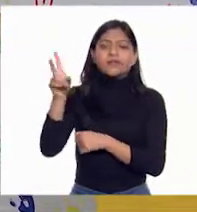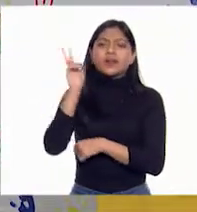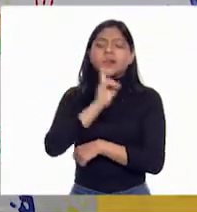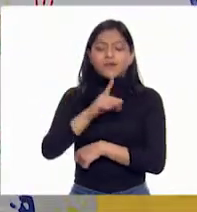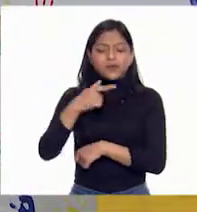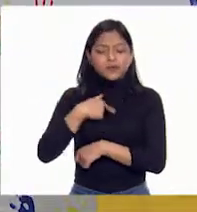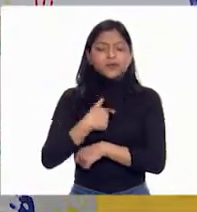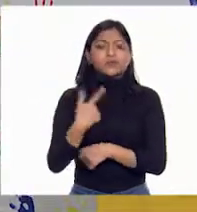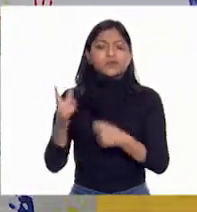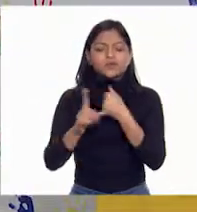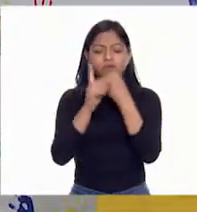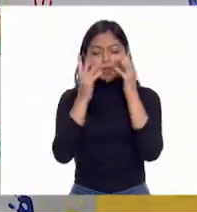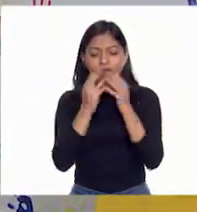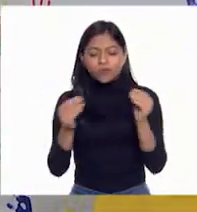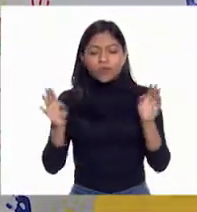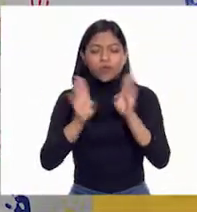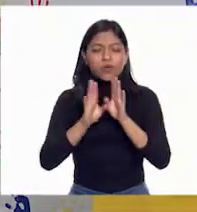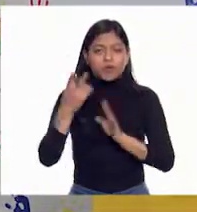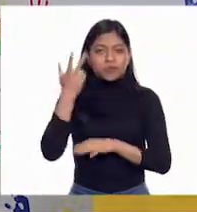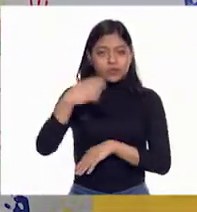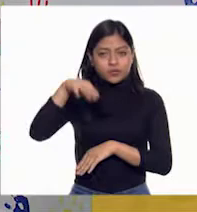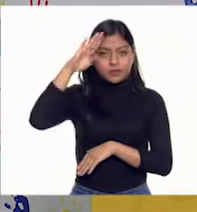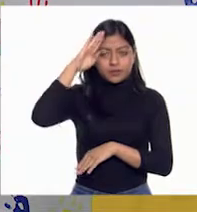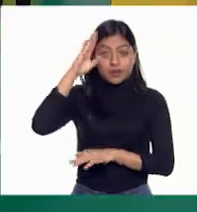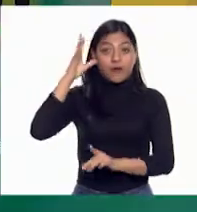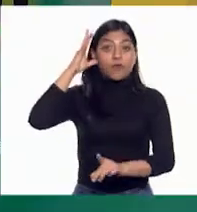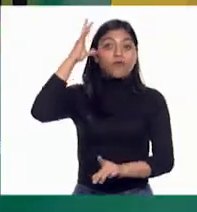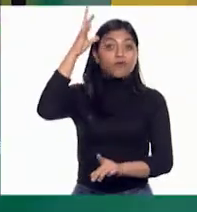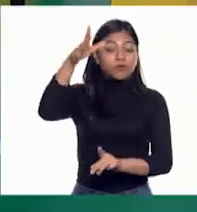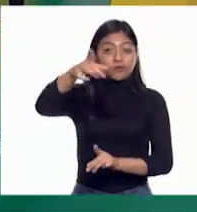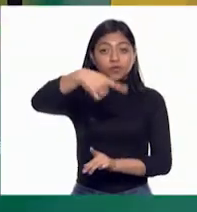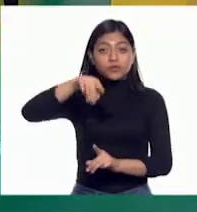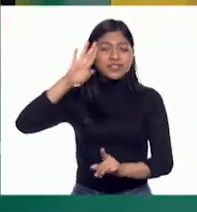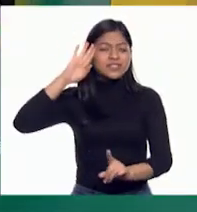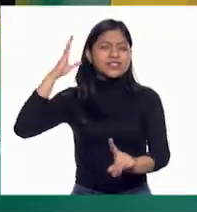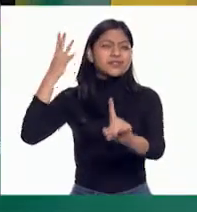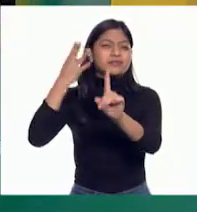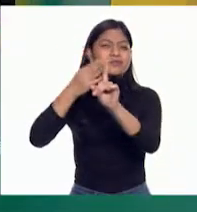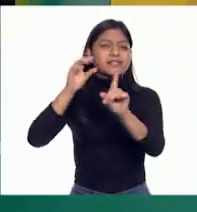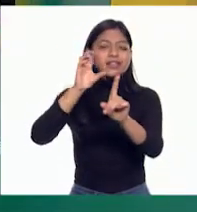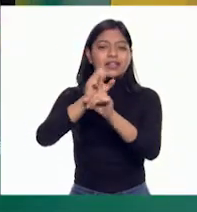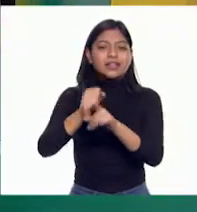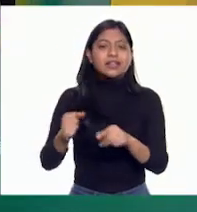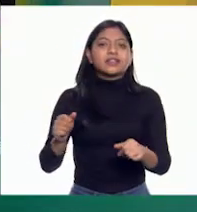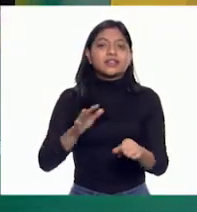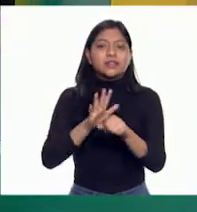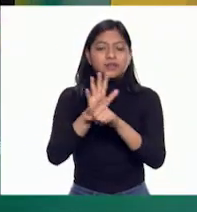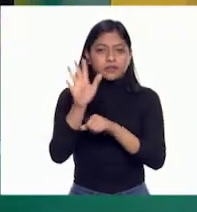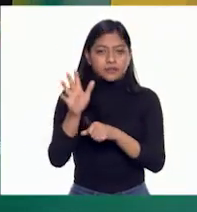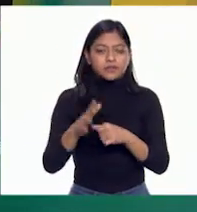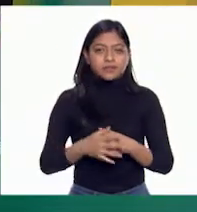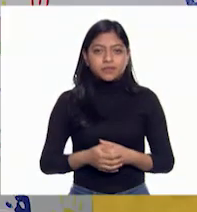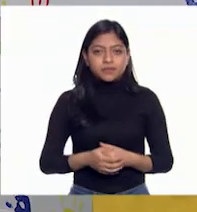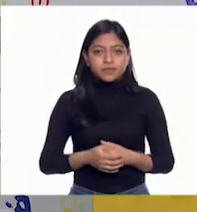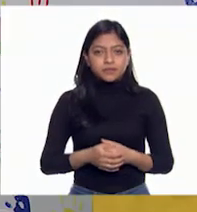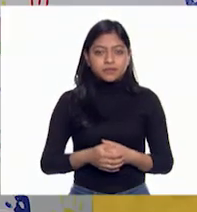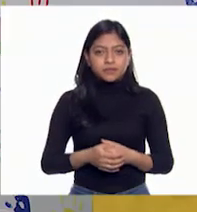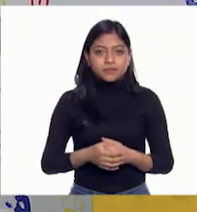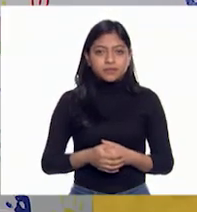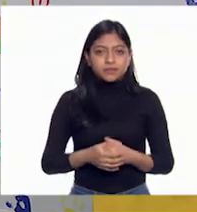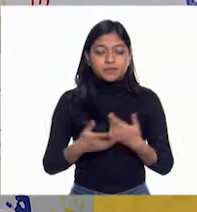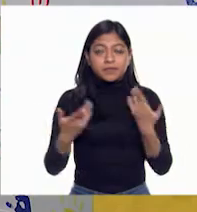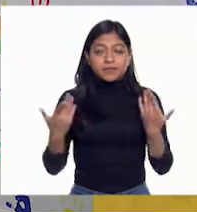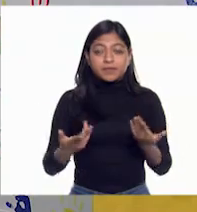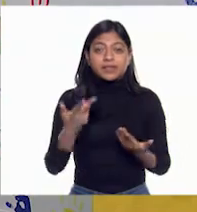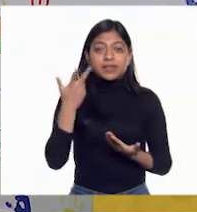que es momento de reflexionar hacia dónde queremos y cómo ir como humanidad. ¿Cuáles son los caminos que